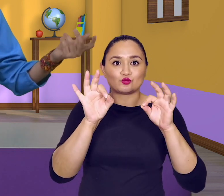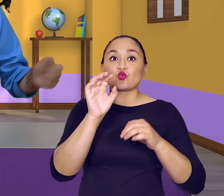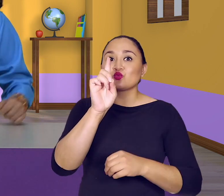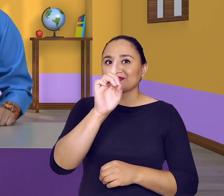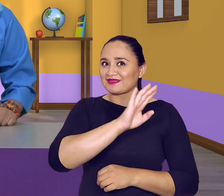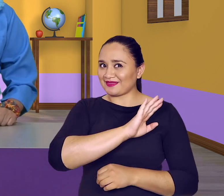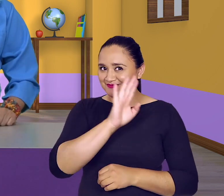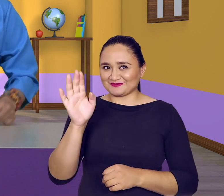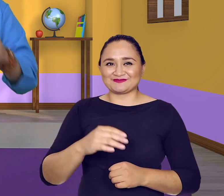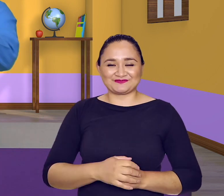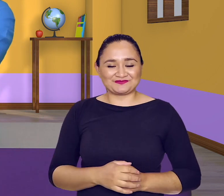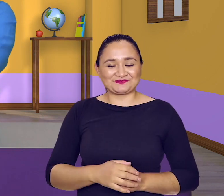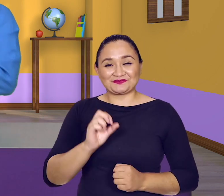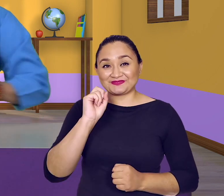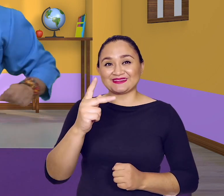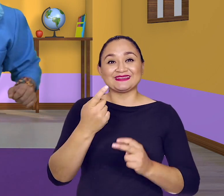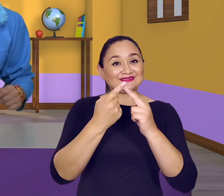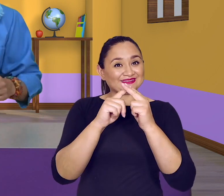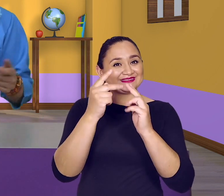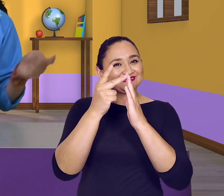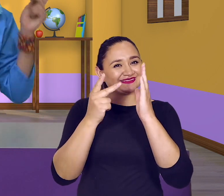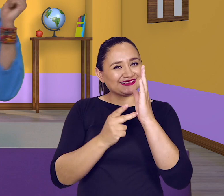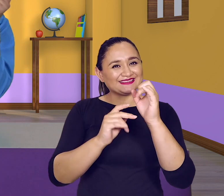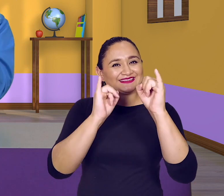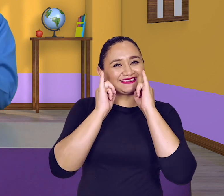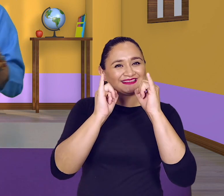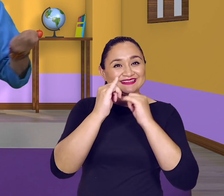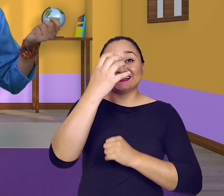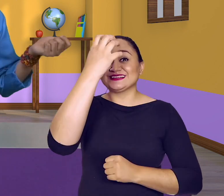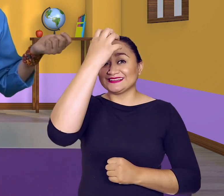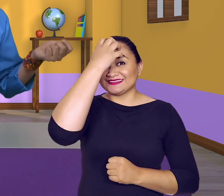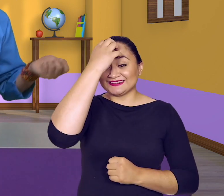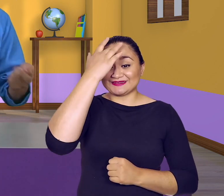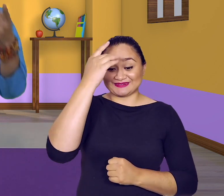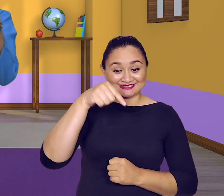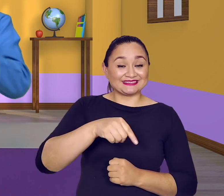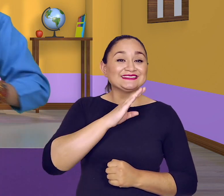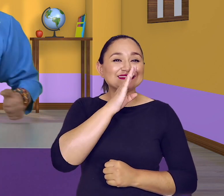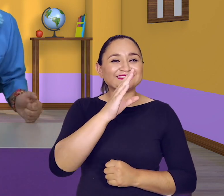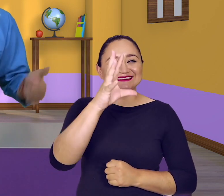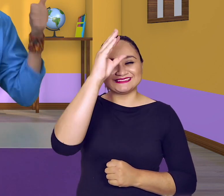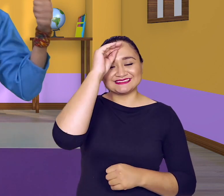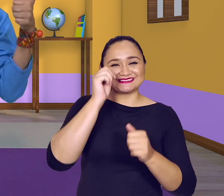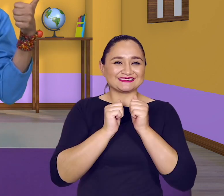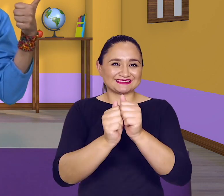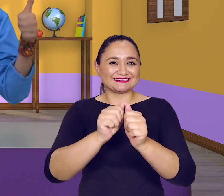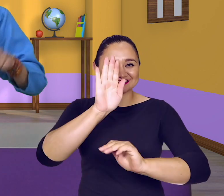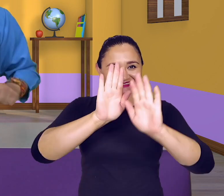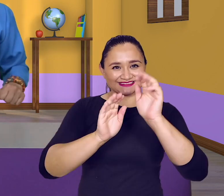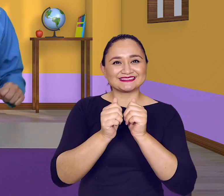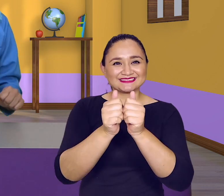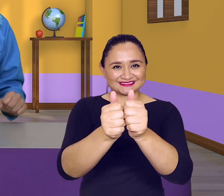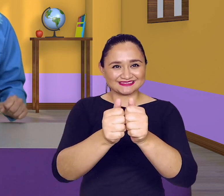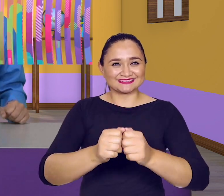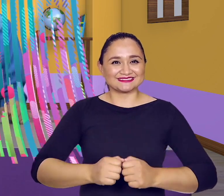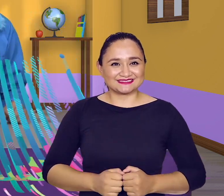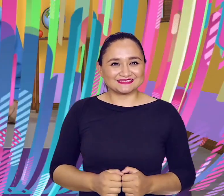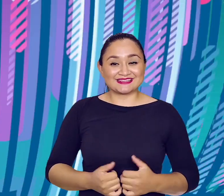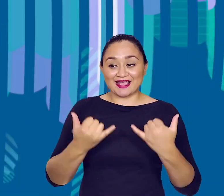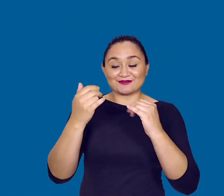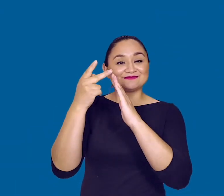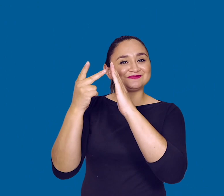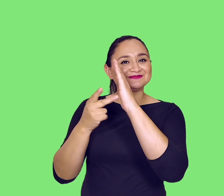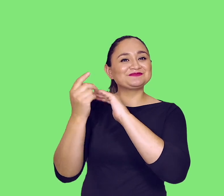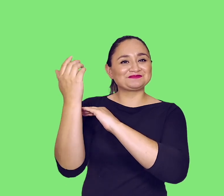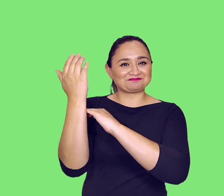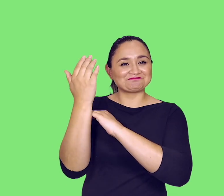bueno comencemos con nuestro programa divertido y educativo porque aquí siempre aprendemos juntos en educa contar